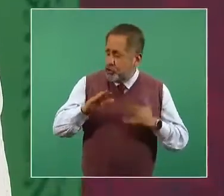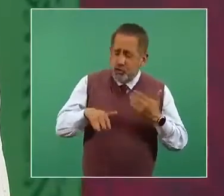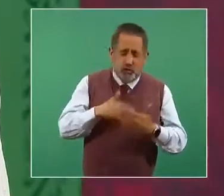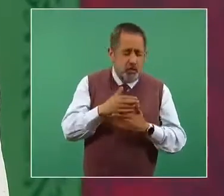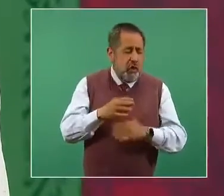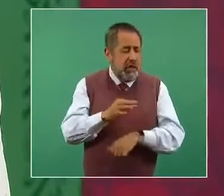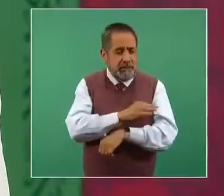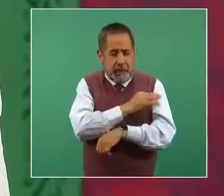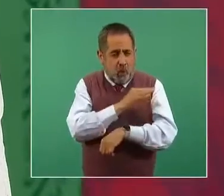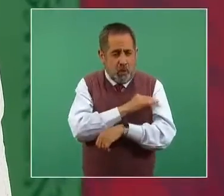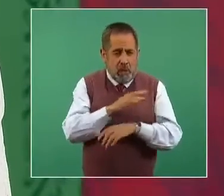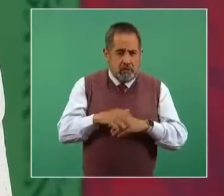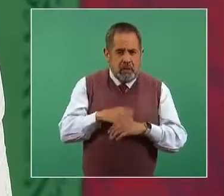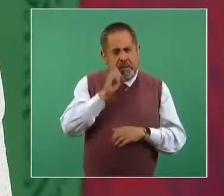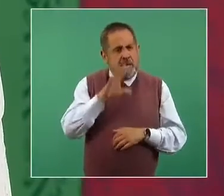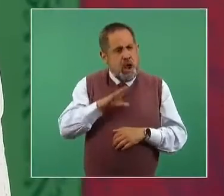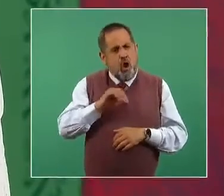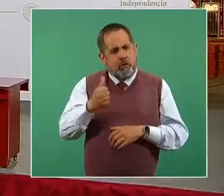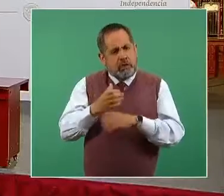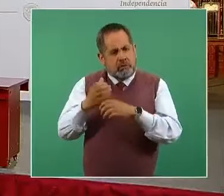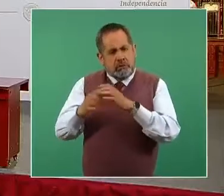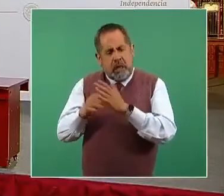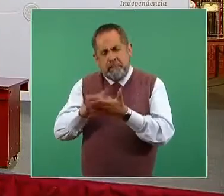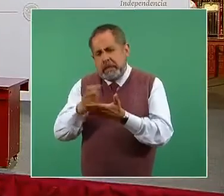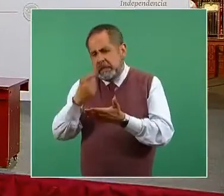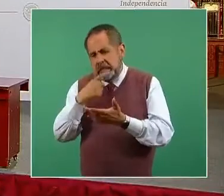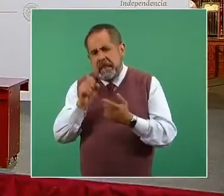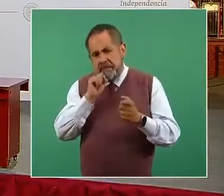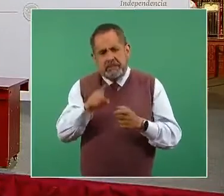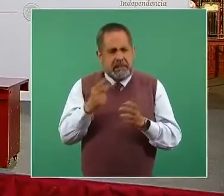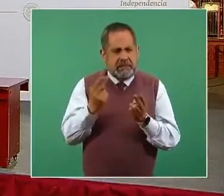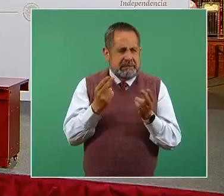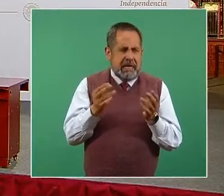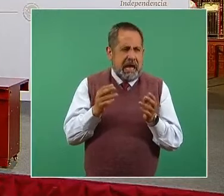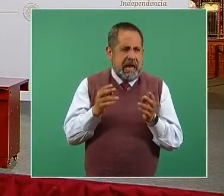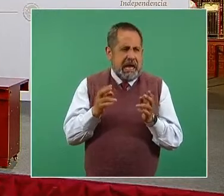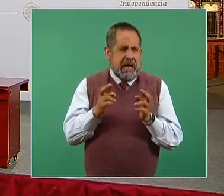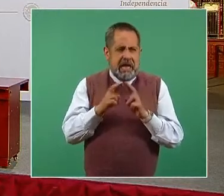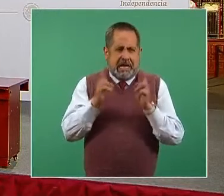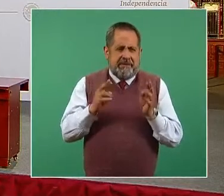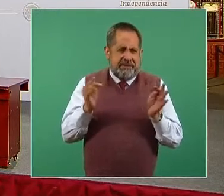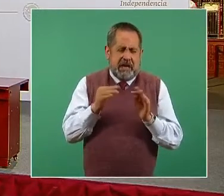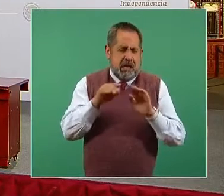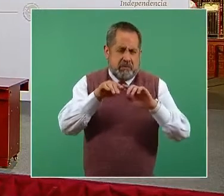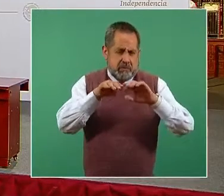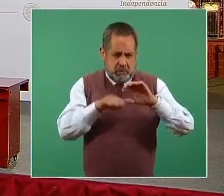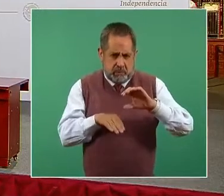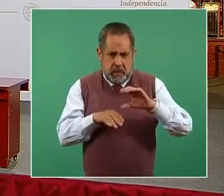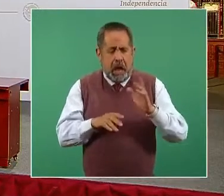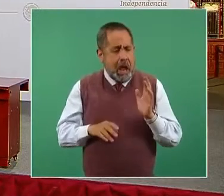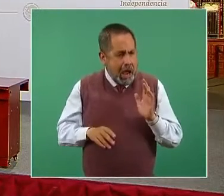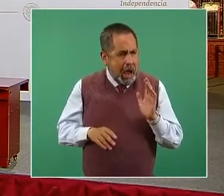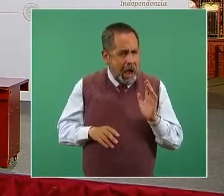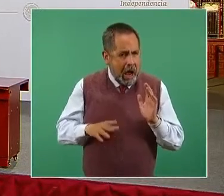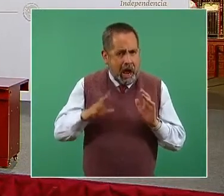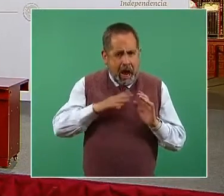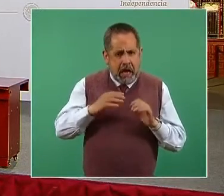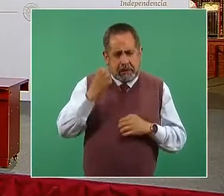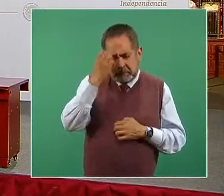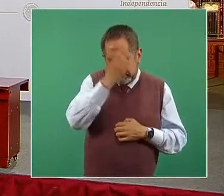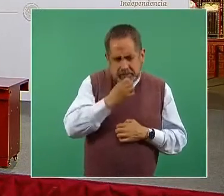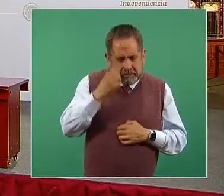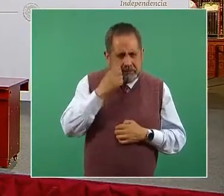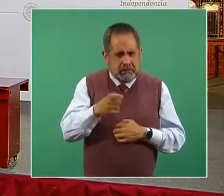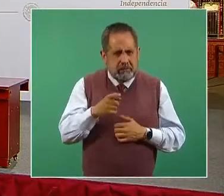y otros, esto pasa también con otros productos farmacéuticos que requieren refrigeración, son sujetos a un proceso de evaluación